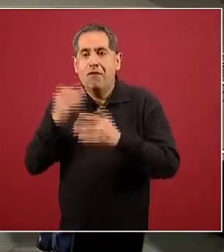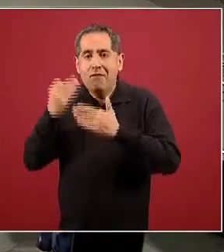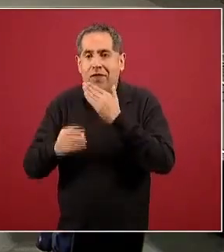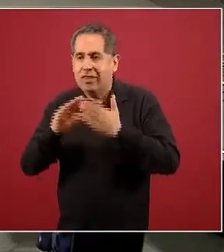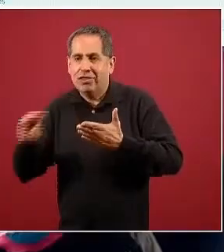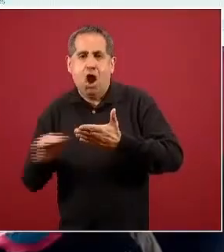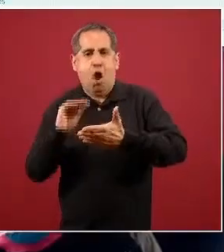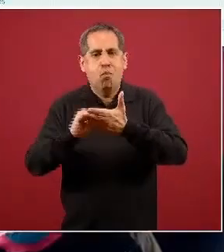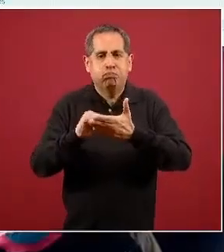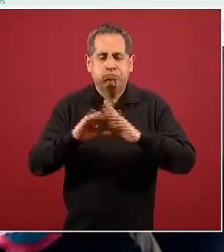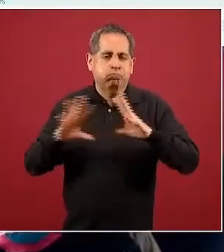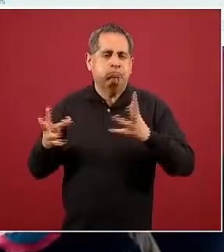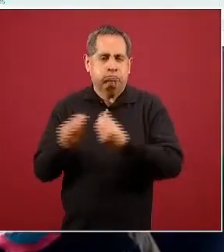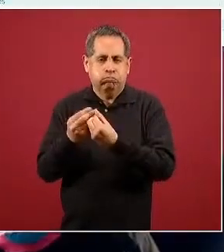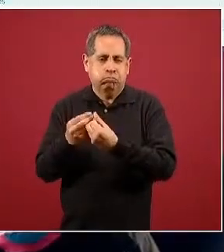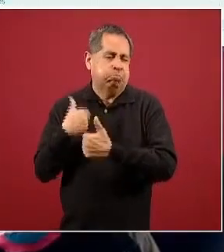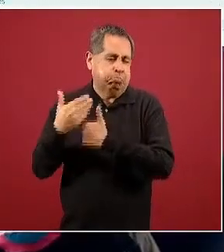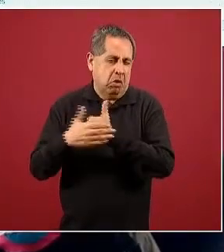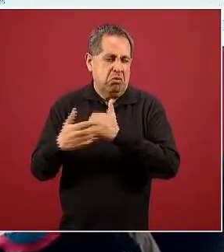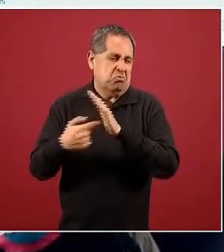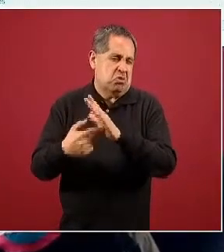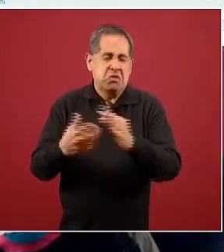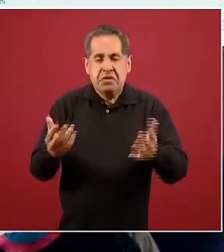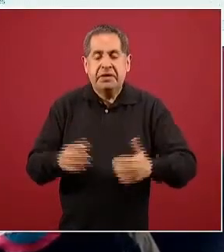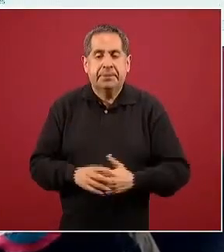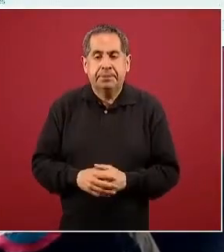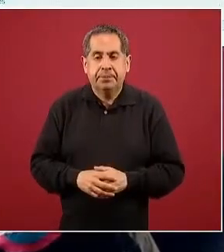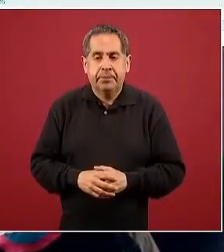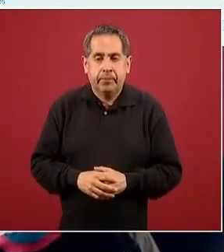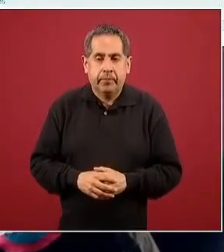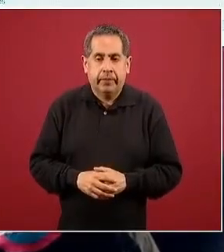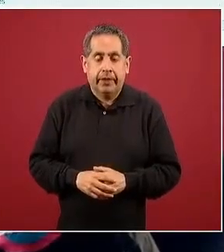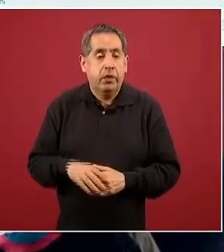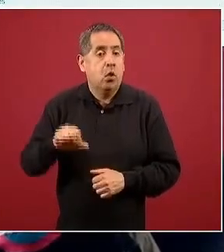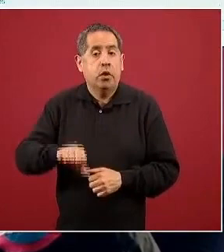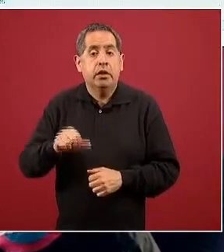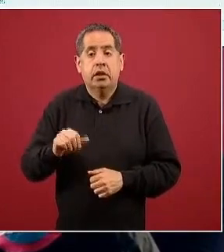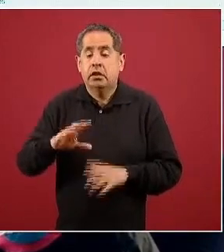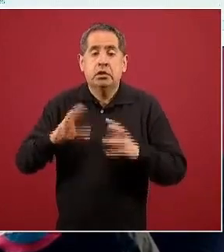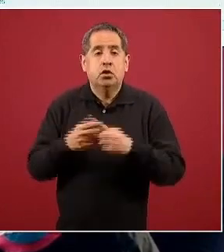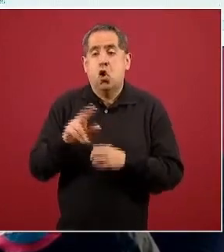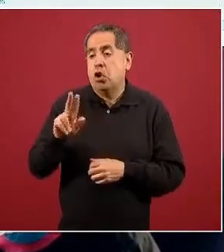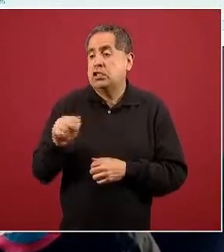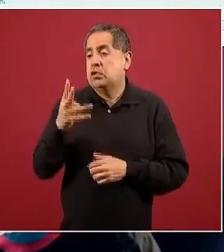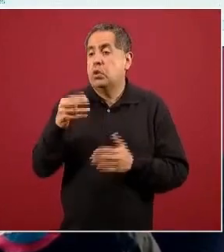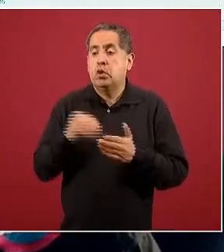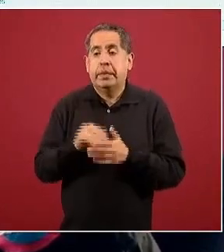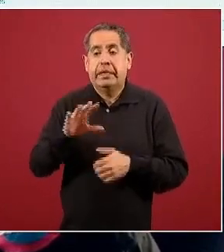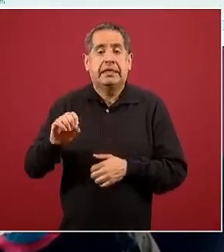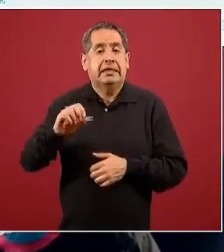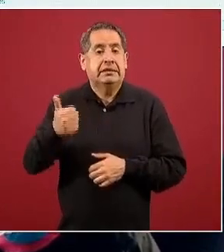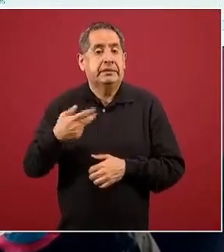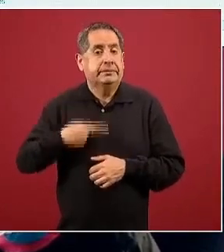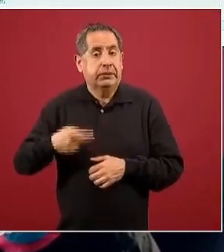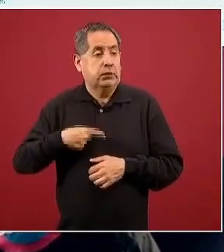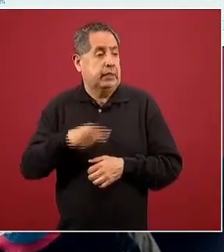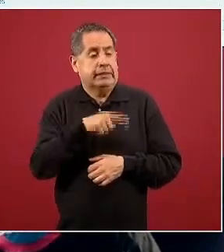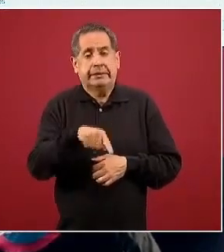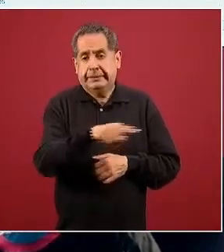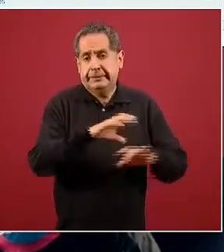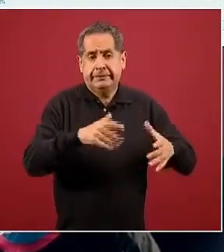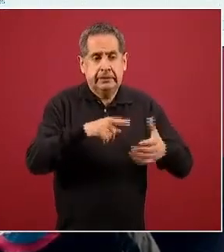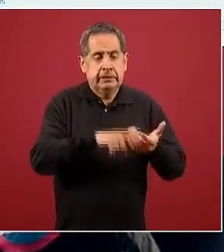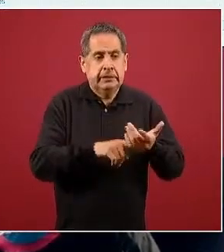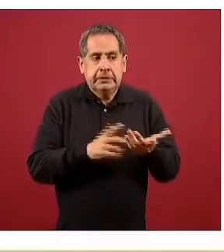preparando continuamente. Tenemos actualmente 84.506 personas que están